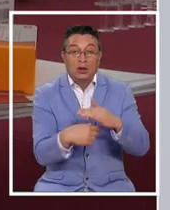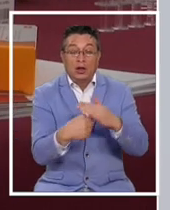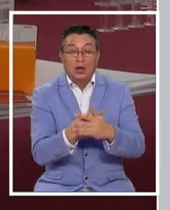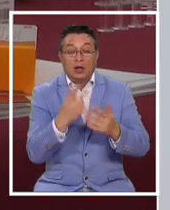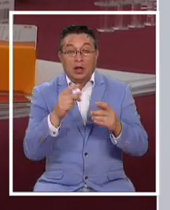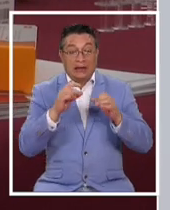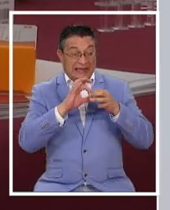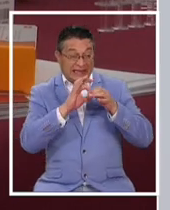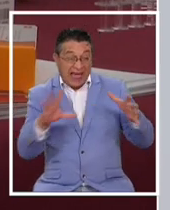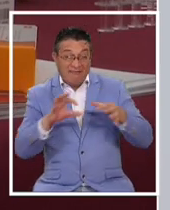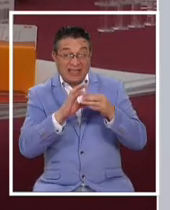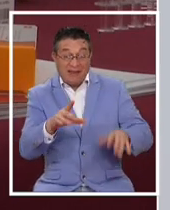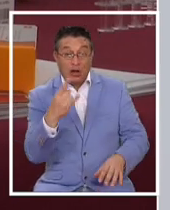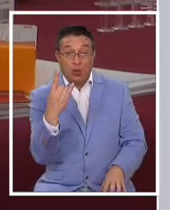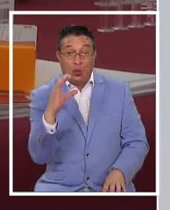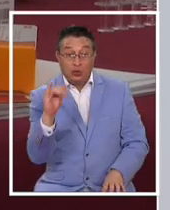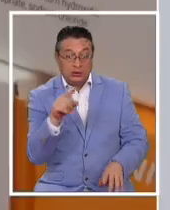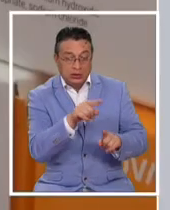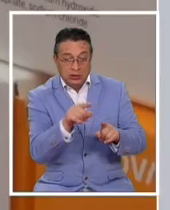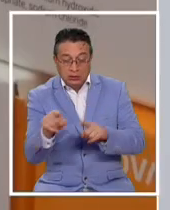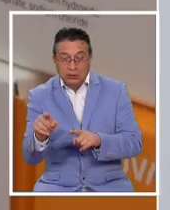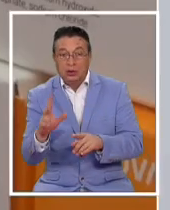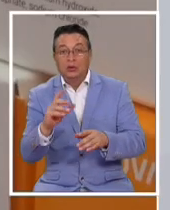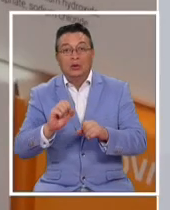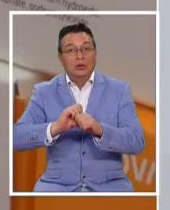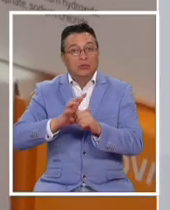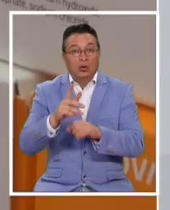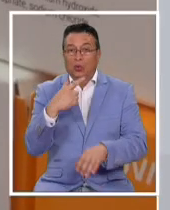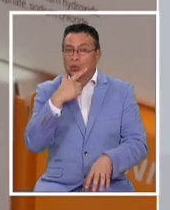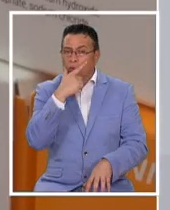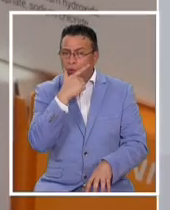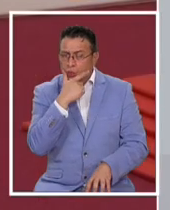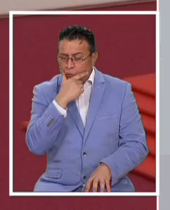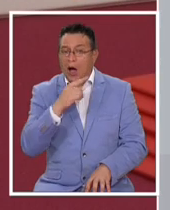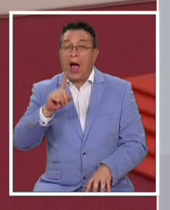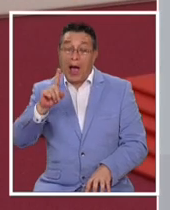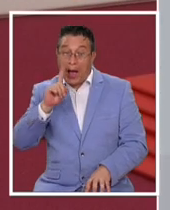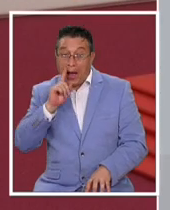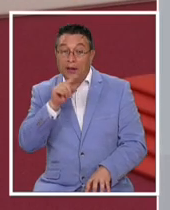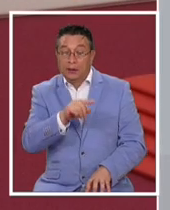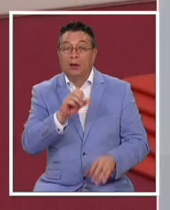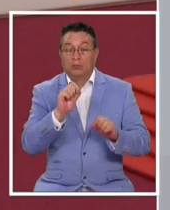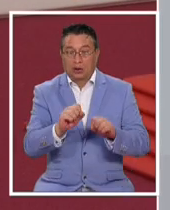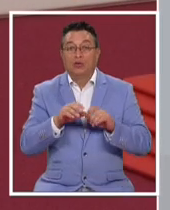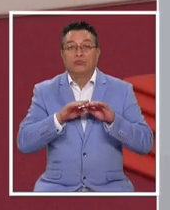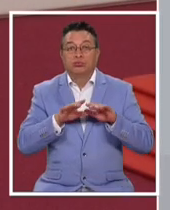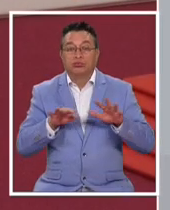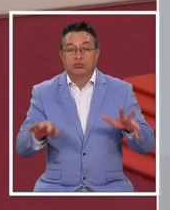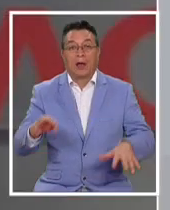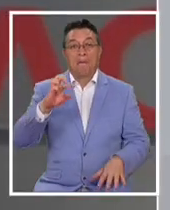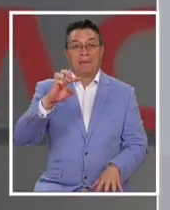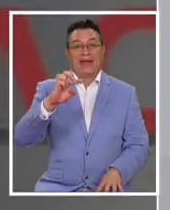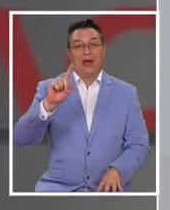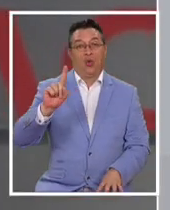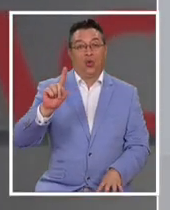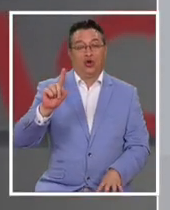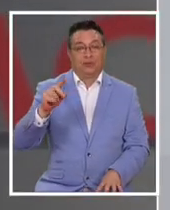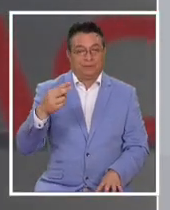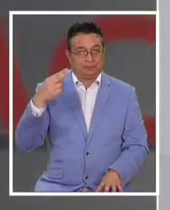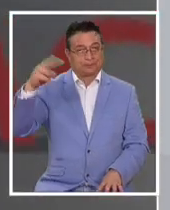ejemplo, en enfermos que están en las UCI, tenemos una sospecha bien fundada de que hay circulación de P1, ¿cierto?, al